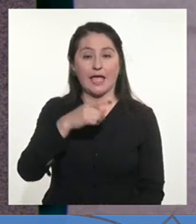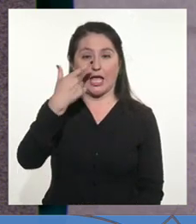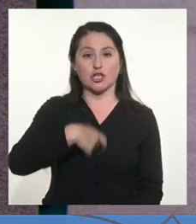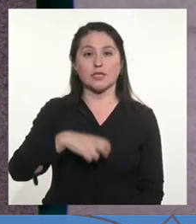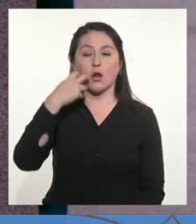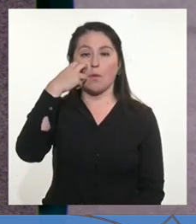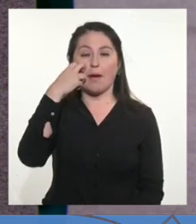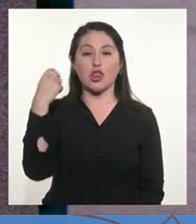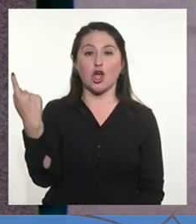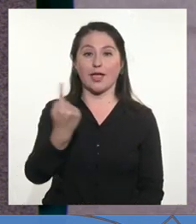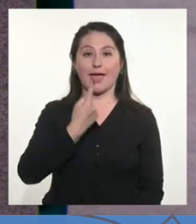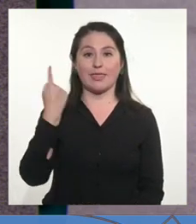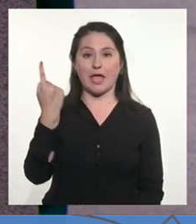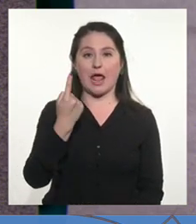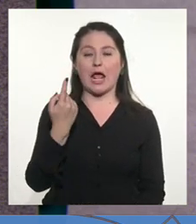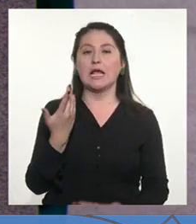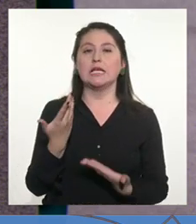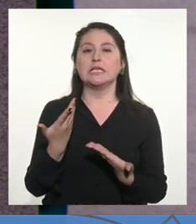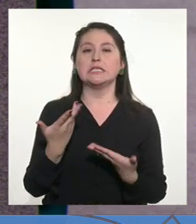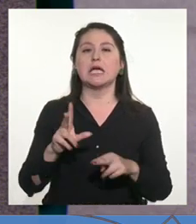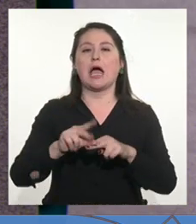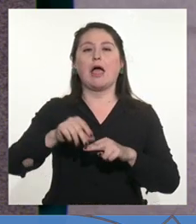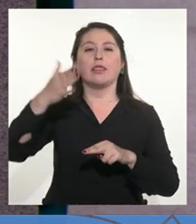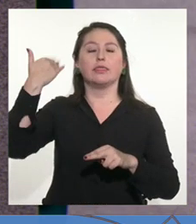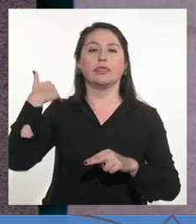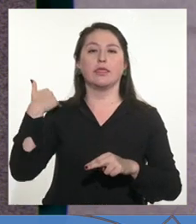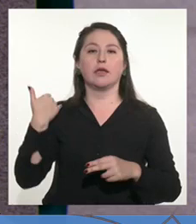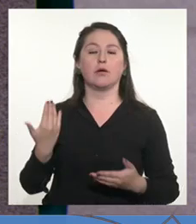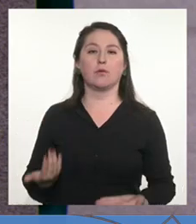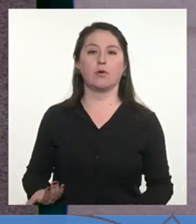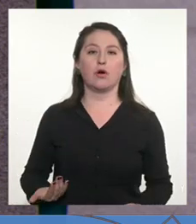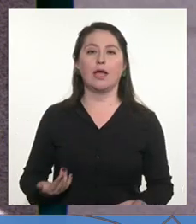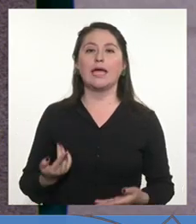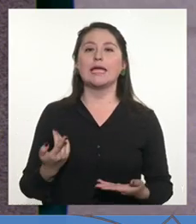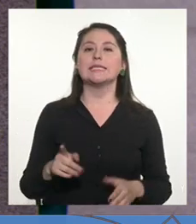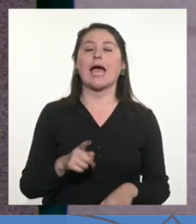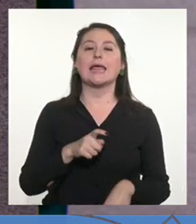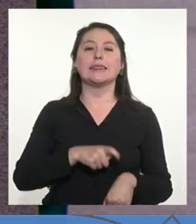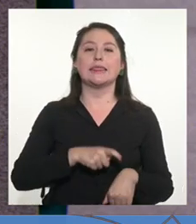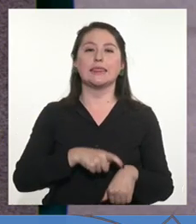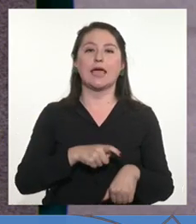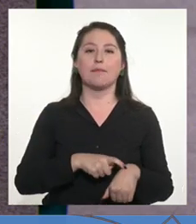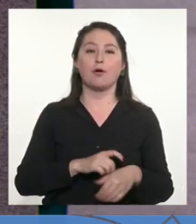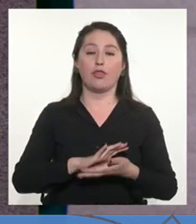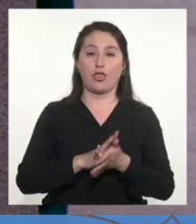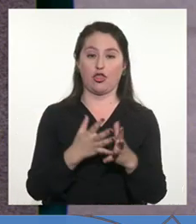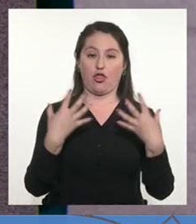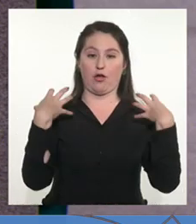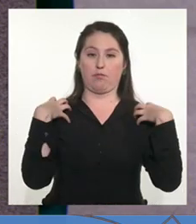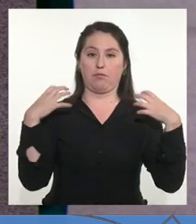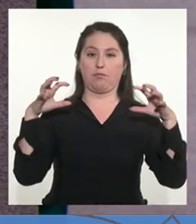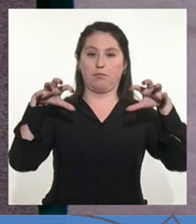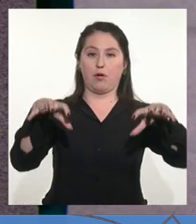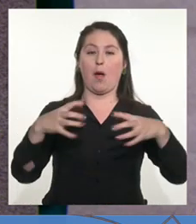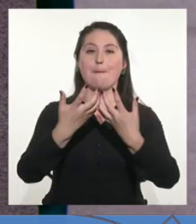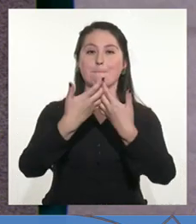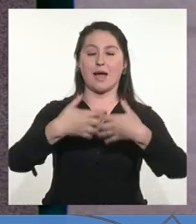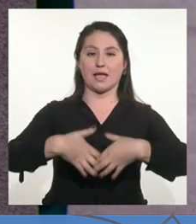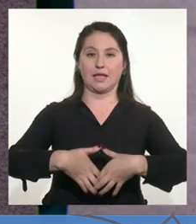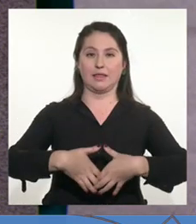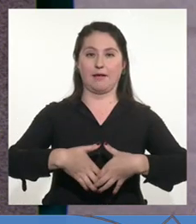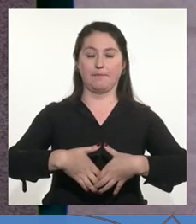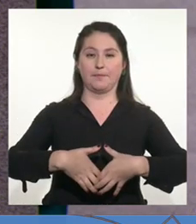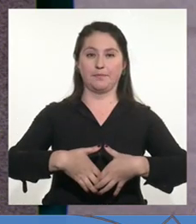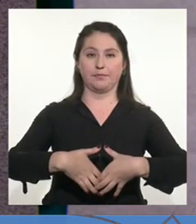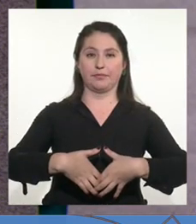en general estamos obsoletos que somos anacrónico y que ya llegó el tiempo de traspasarle todo el poder de decisión a las máquinas y luego de